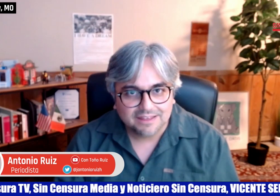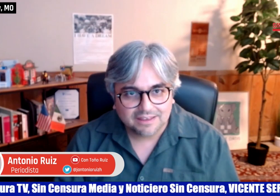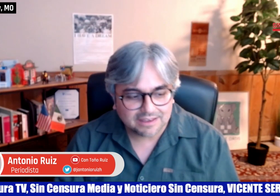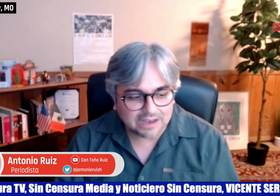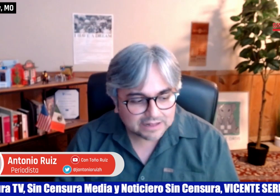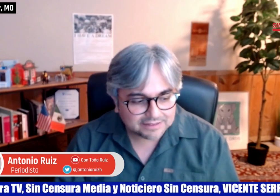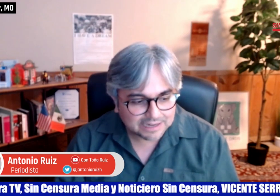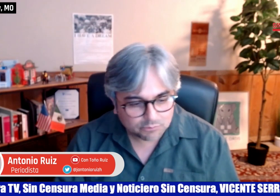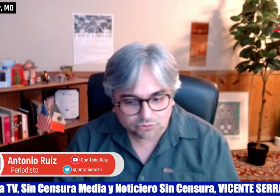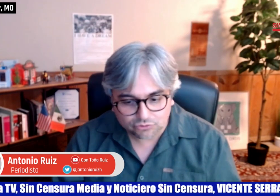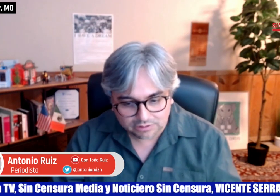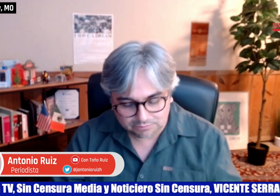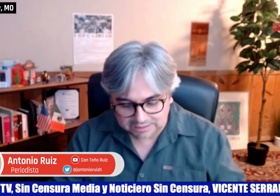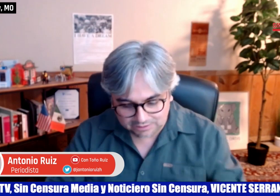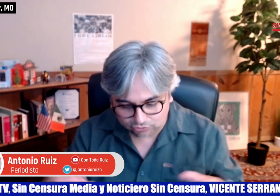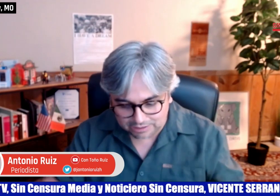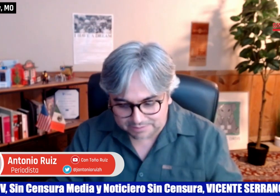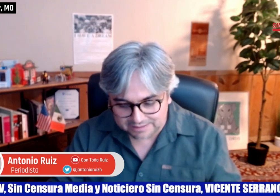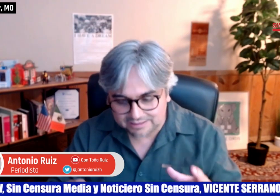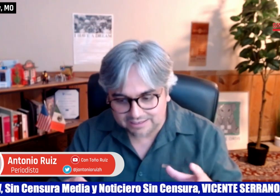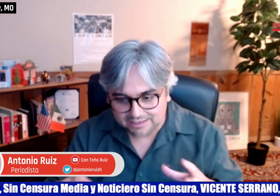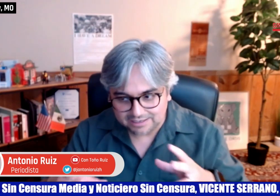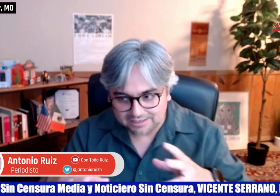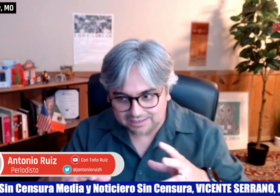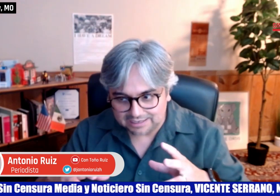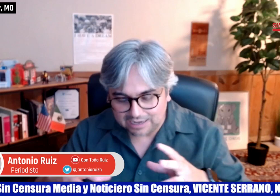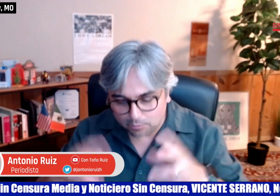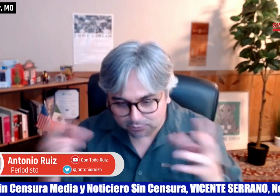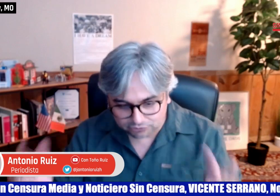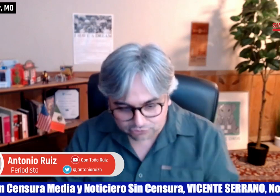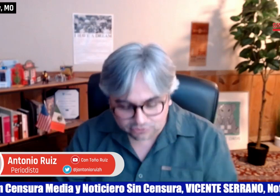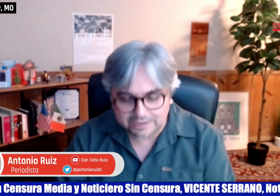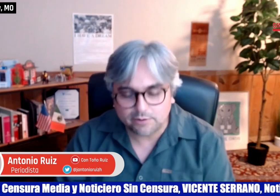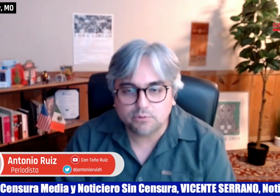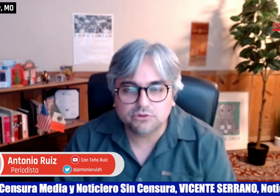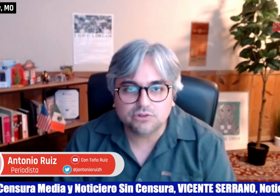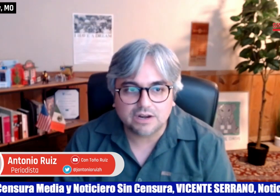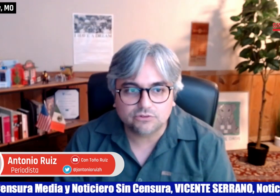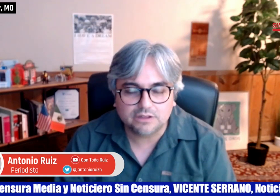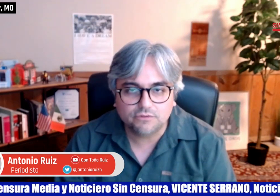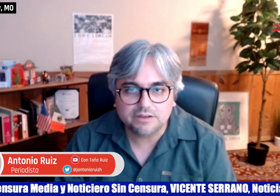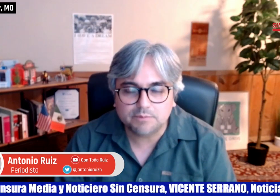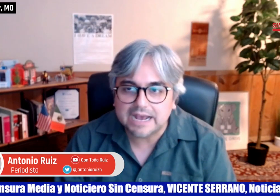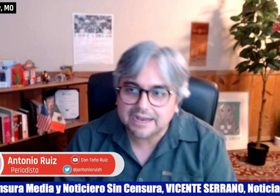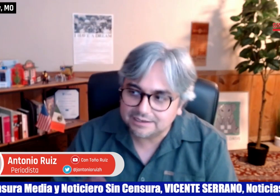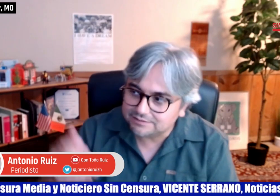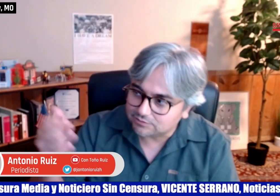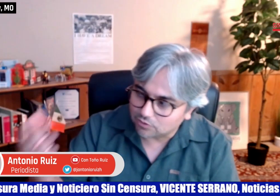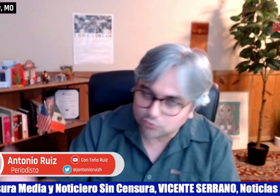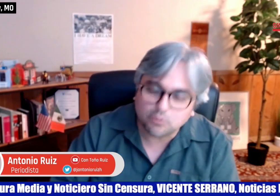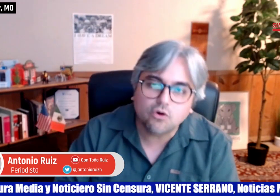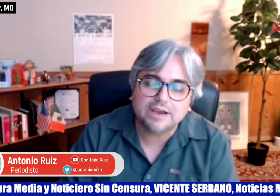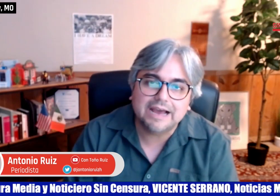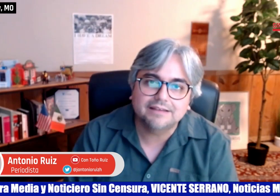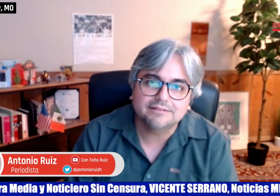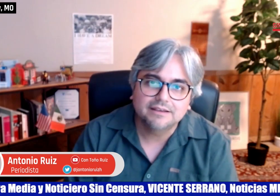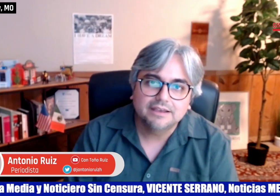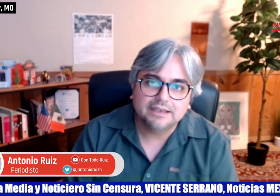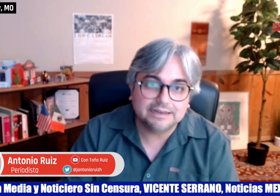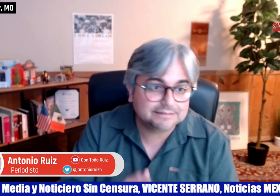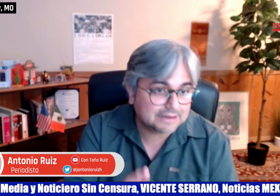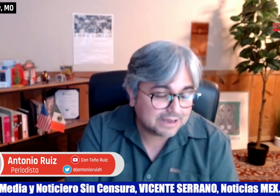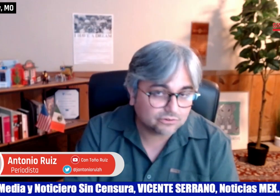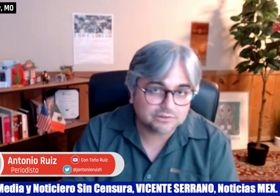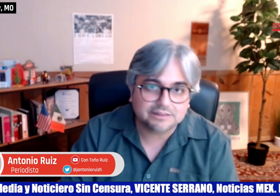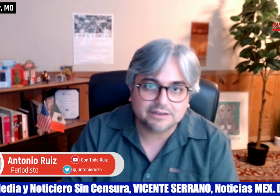verdad. Ahora tenemos, mire, no solamente la oposición al Aeropuerto Internacional Felipe Ángeles, sino Dos Bocas,